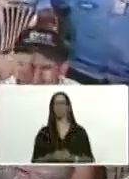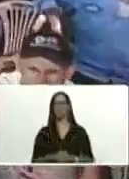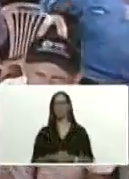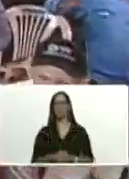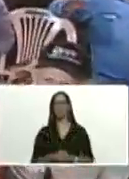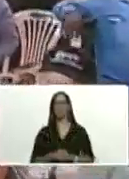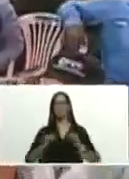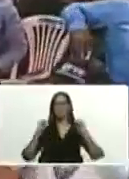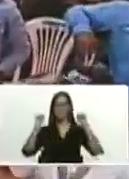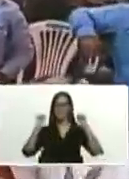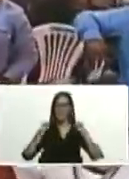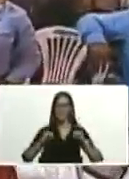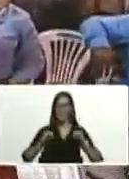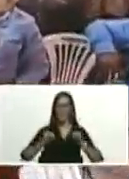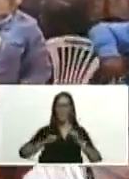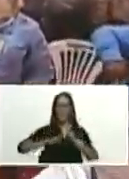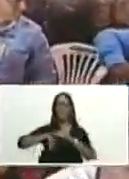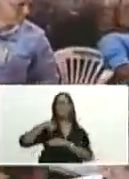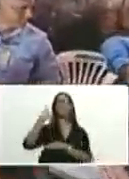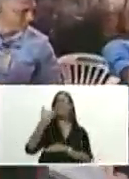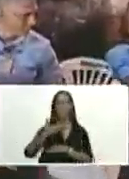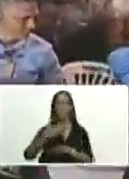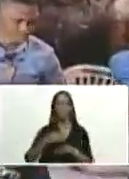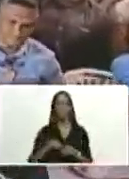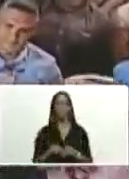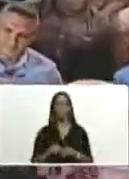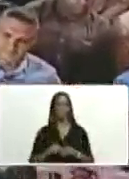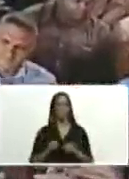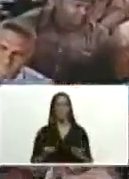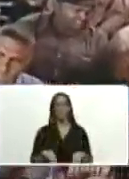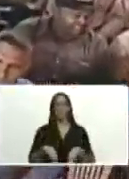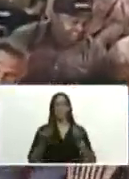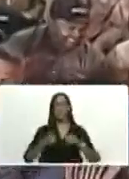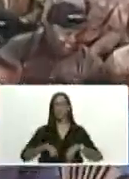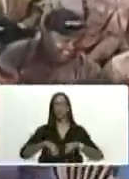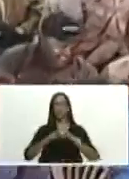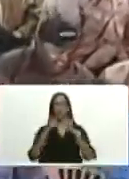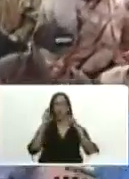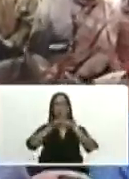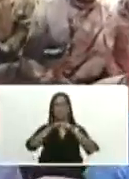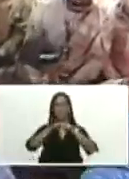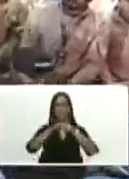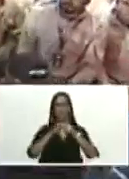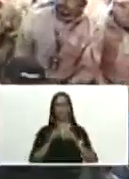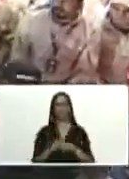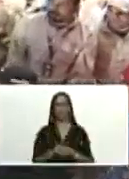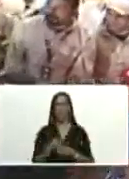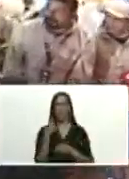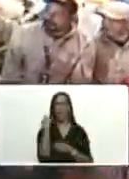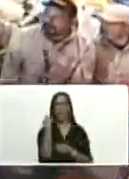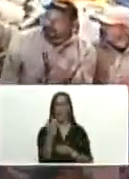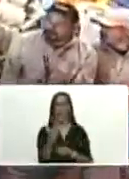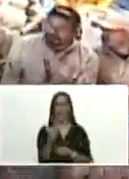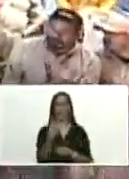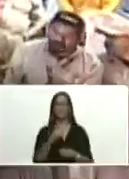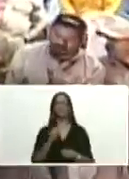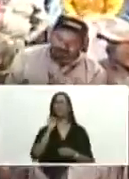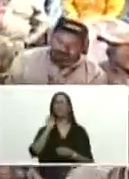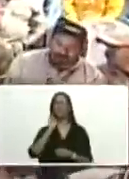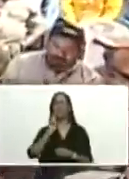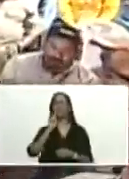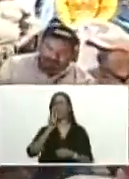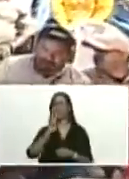de aquí para atrás sin pararse sentados todos sentados a la cuenta de tres vamos a hacer